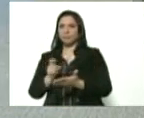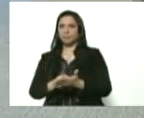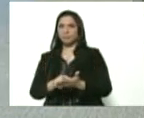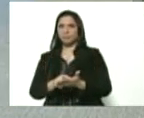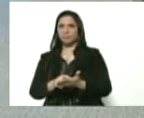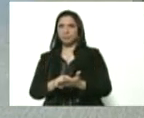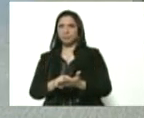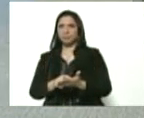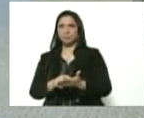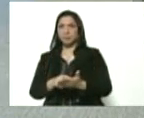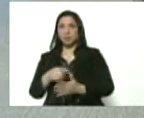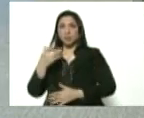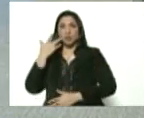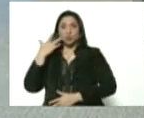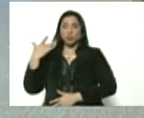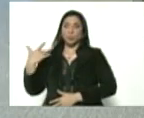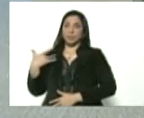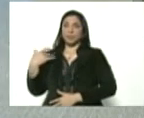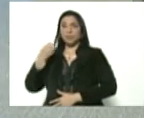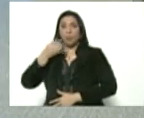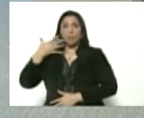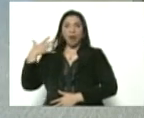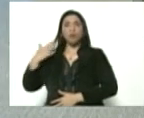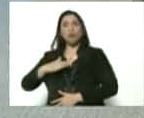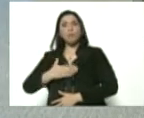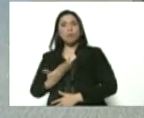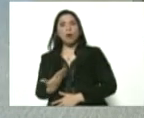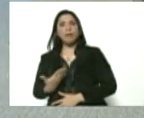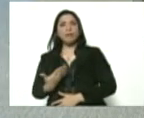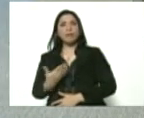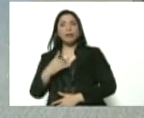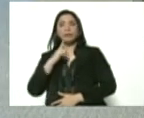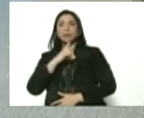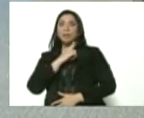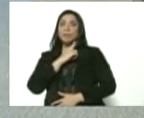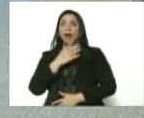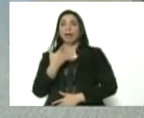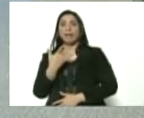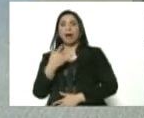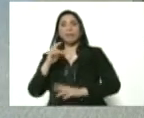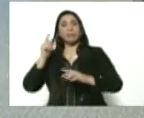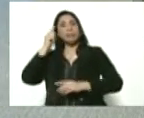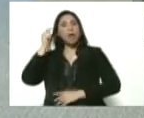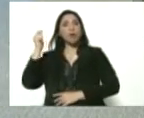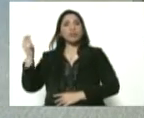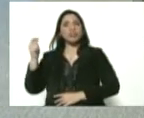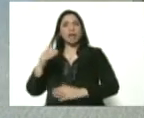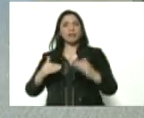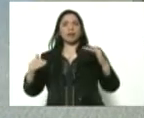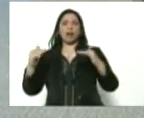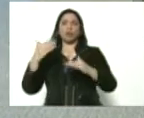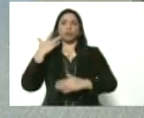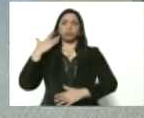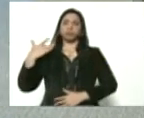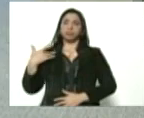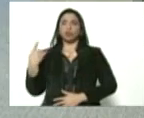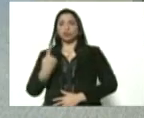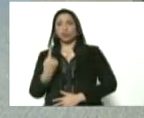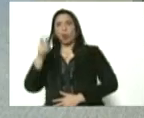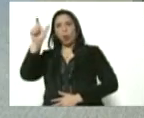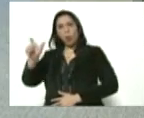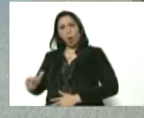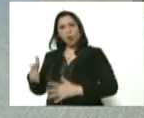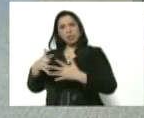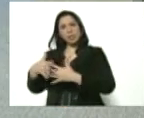Que el supremacismo blanco puede, la llamada teoría del Rambo, que uno solo de esos gringos